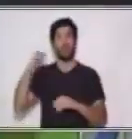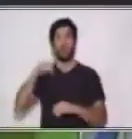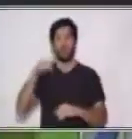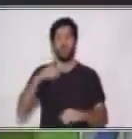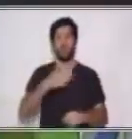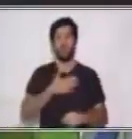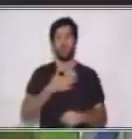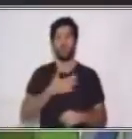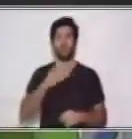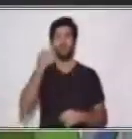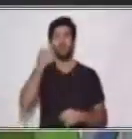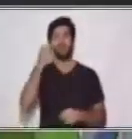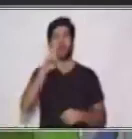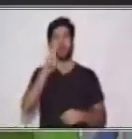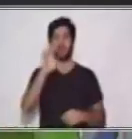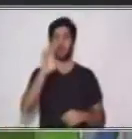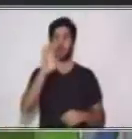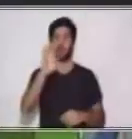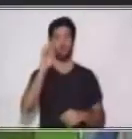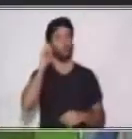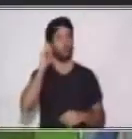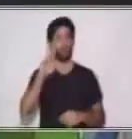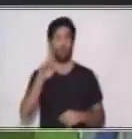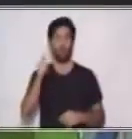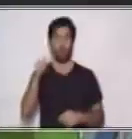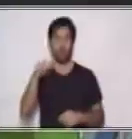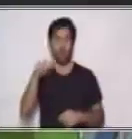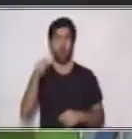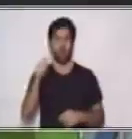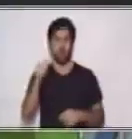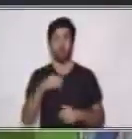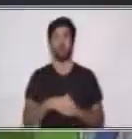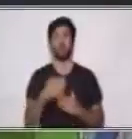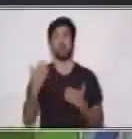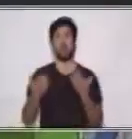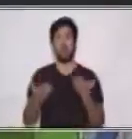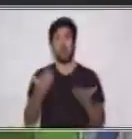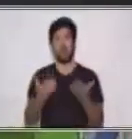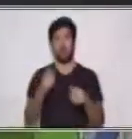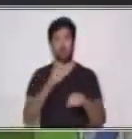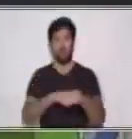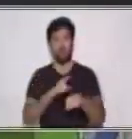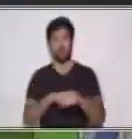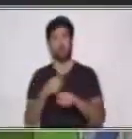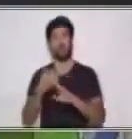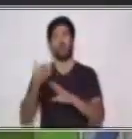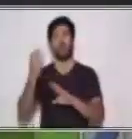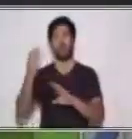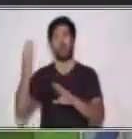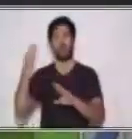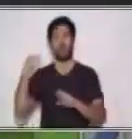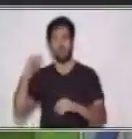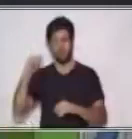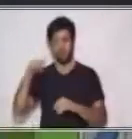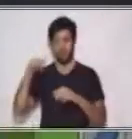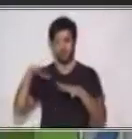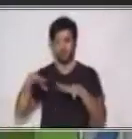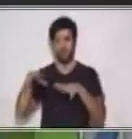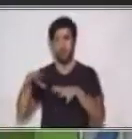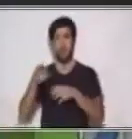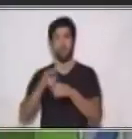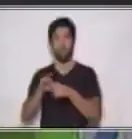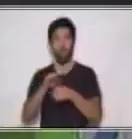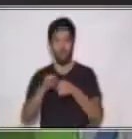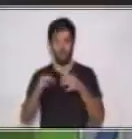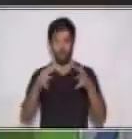más efectiva de comunicarse. Sin embargo, en algún momento, estas civilizaciones que eran nómadas comienzan a